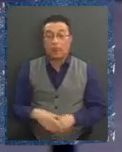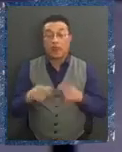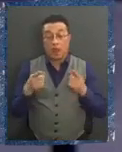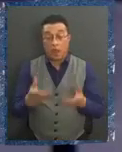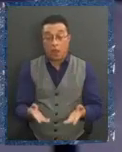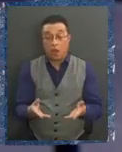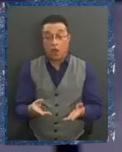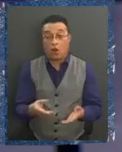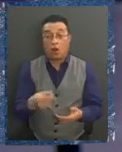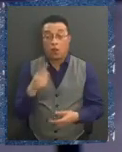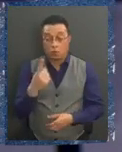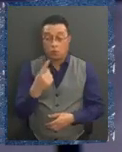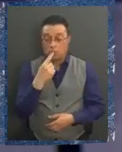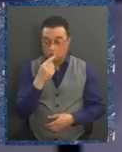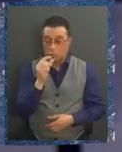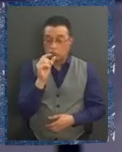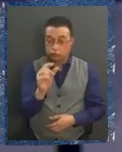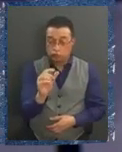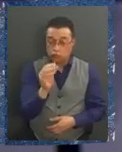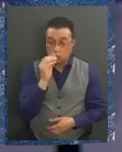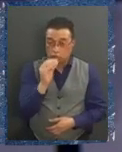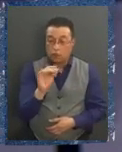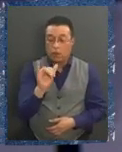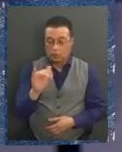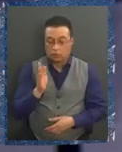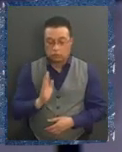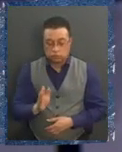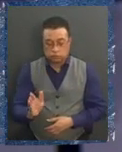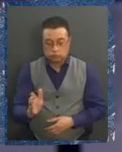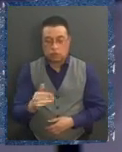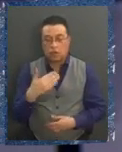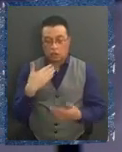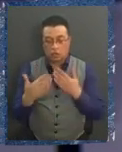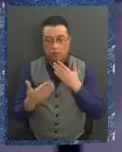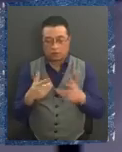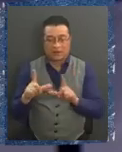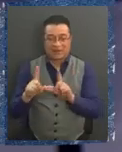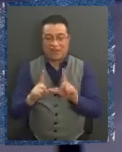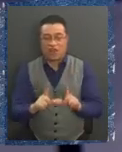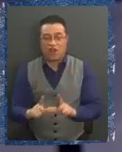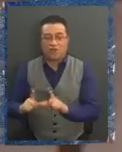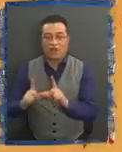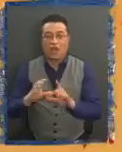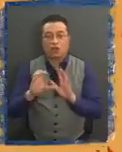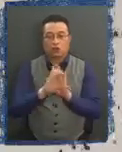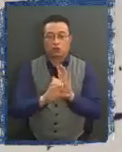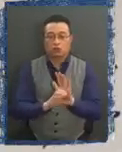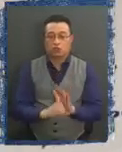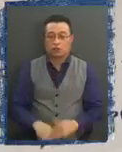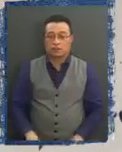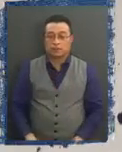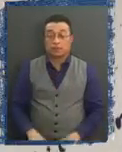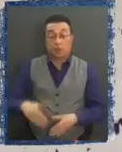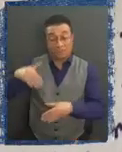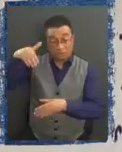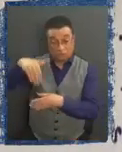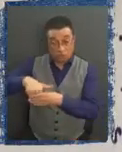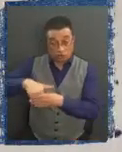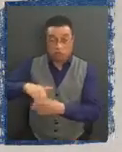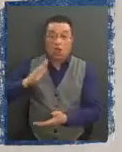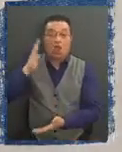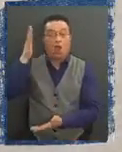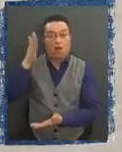vamos a darles un dato útil y seguimos con la conversación aquí en Radiografía Constitucional. El voto es obligatorio